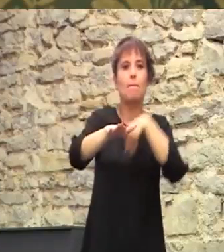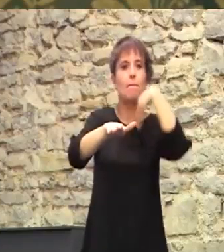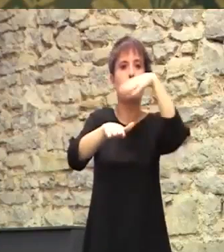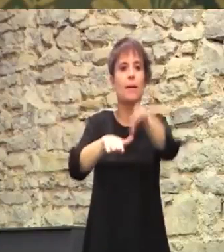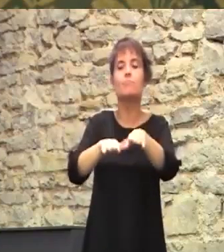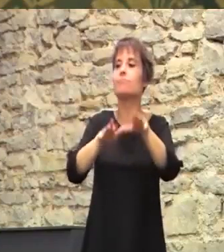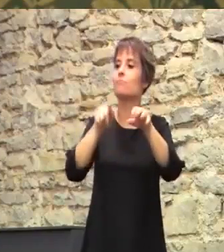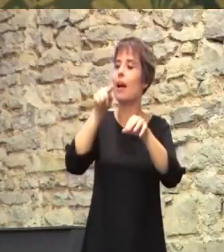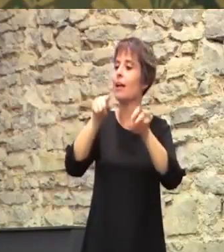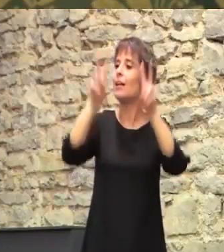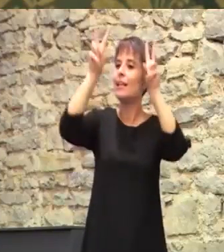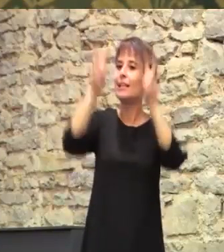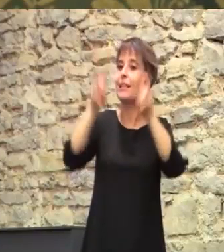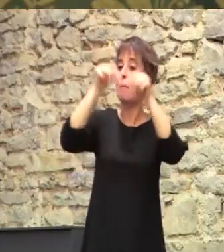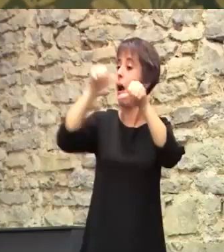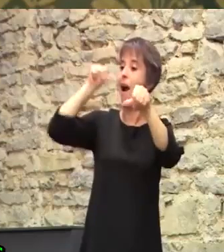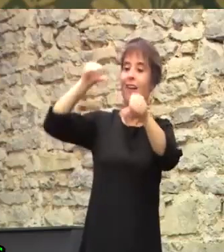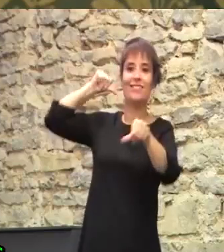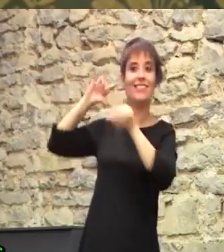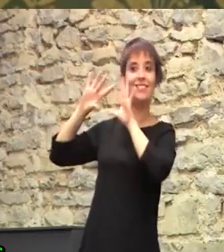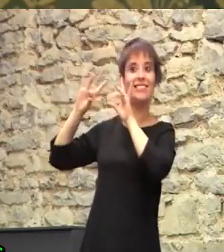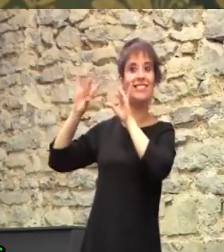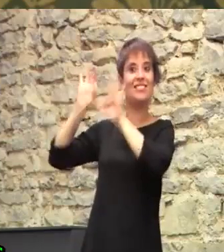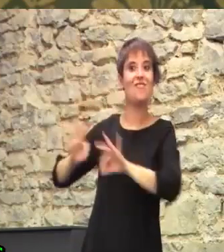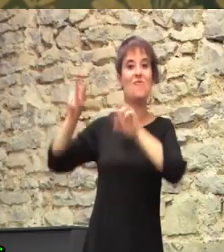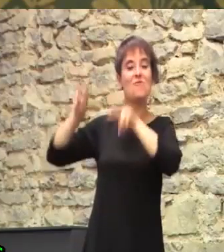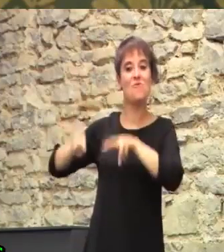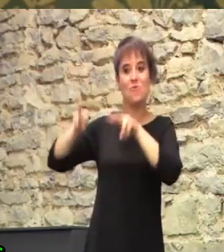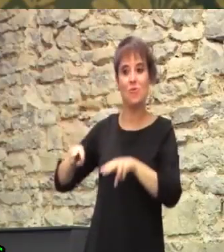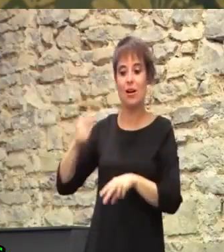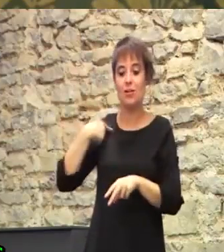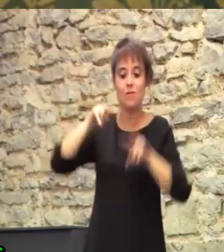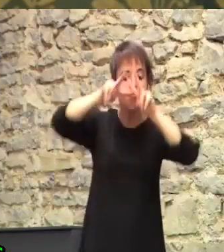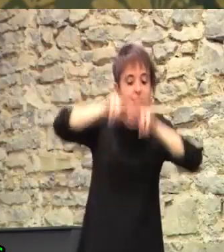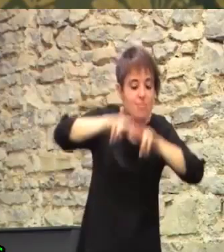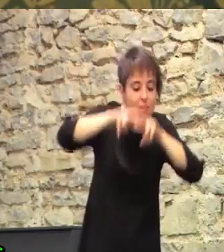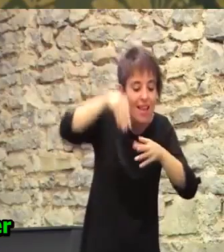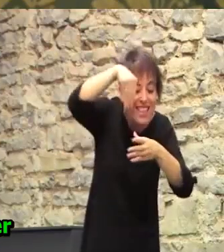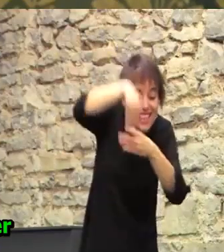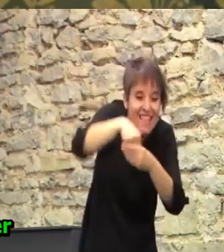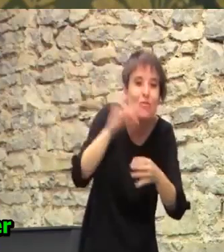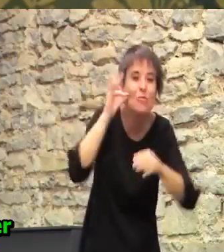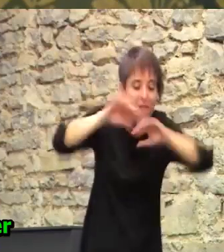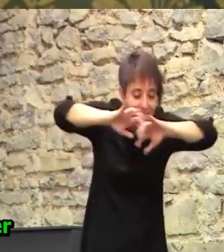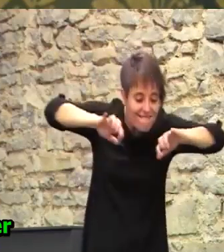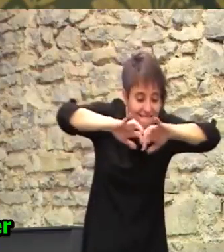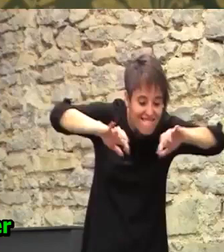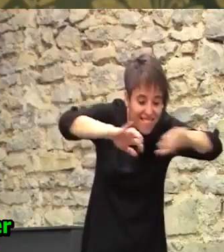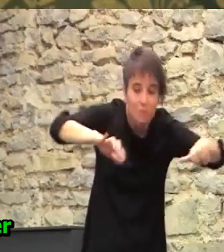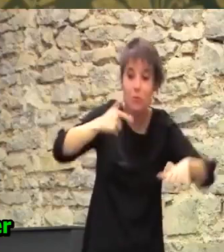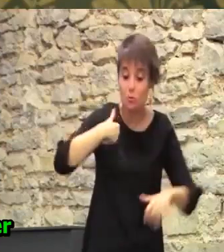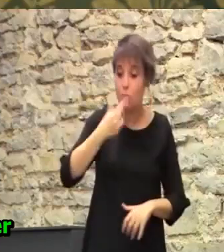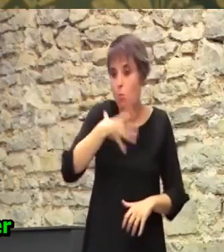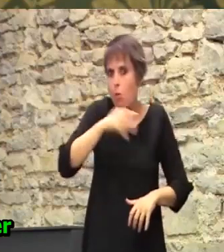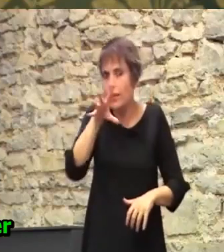tema en el que nunca se había abordado por lo menos se descubrí que pasaba el interior de las mujeres porque yo podía entender